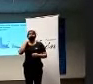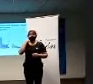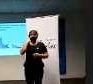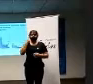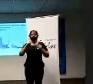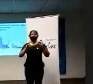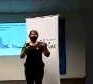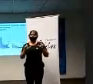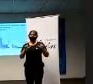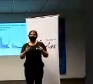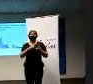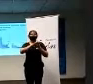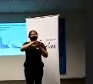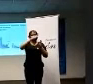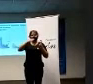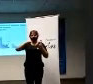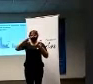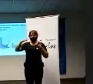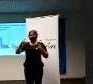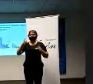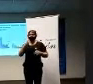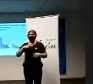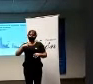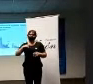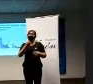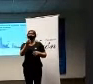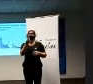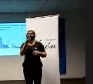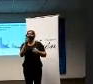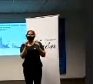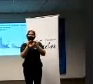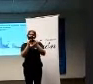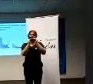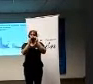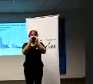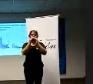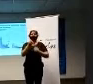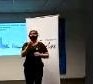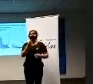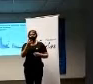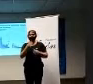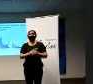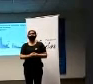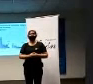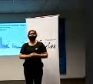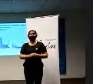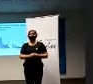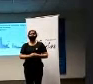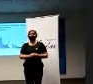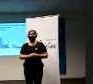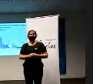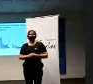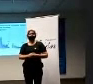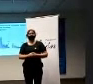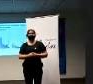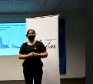lo que nos dice al nivel del ministerio para que podamos actuar entonces con respecto a cómo van apareciendo los